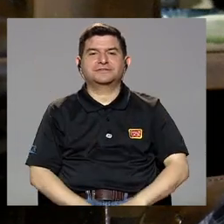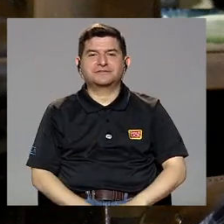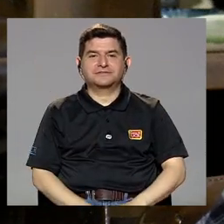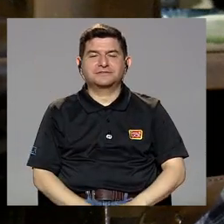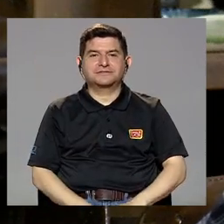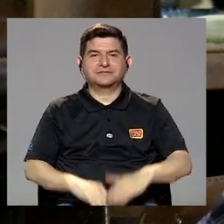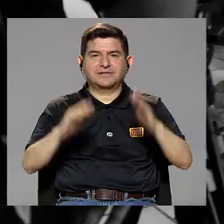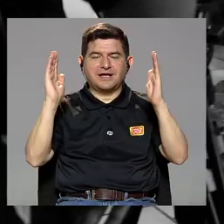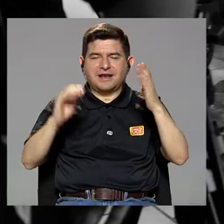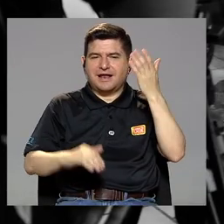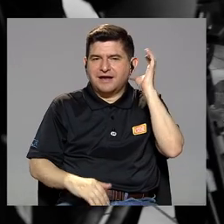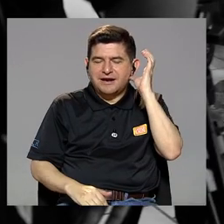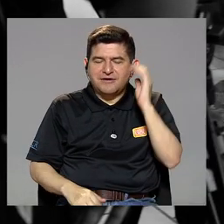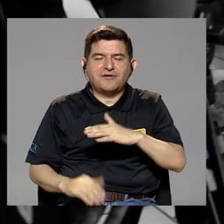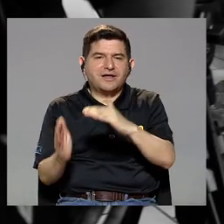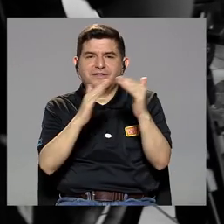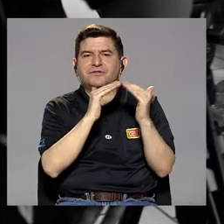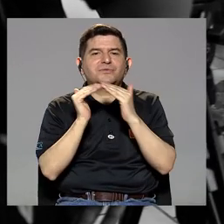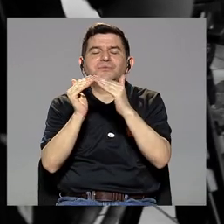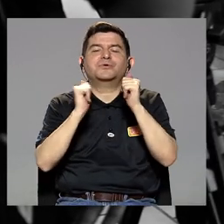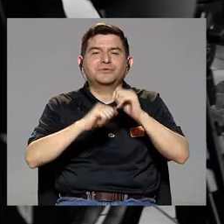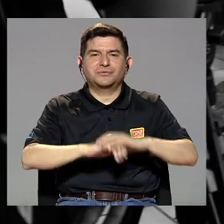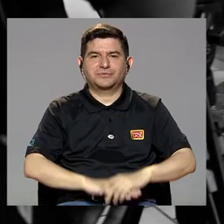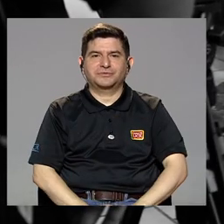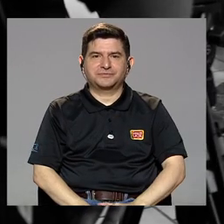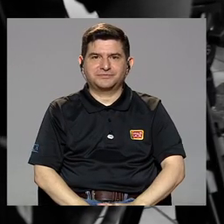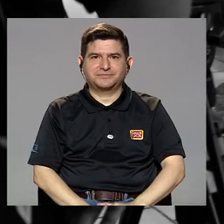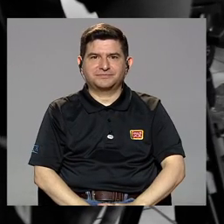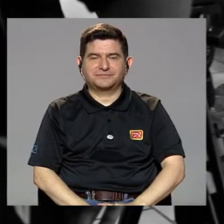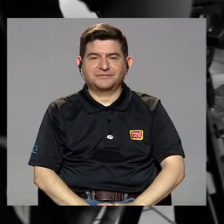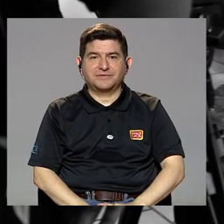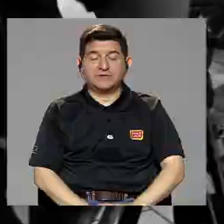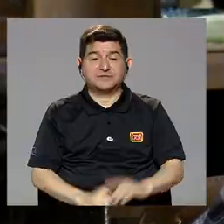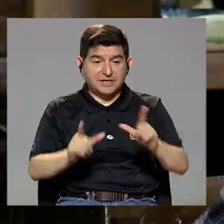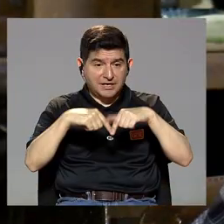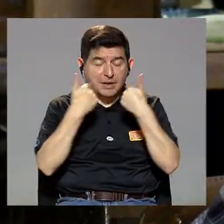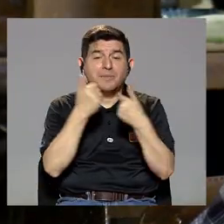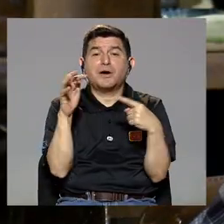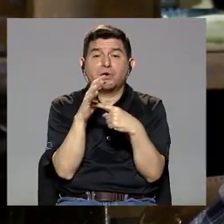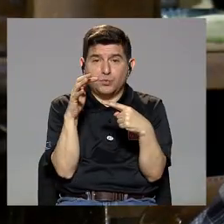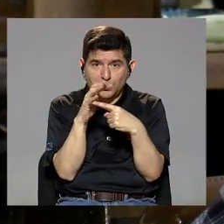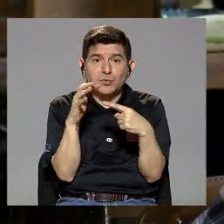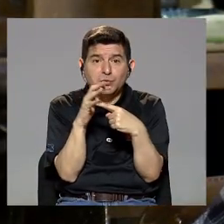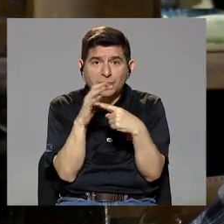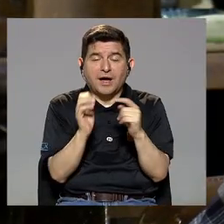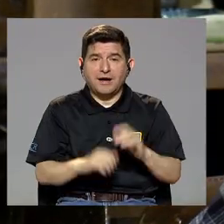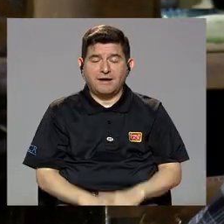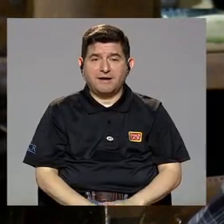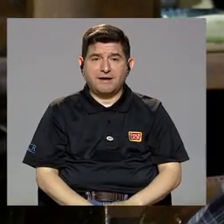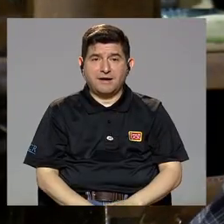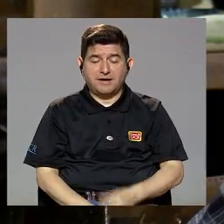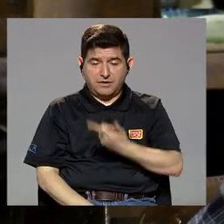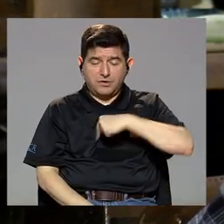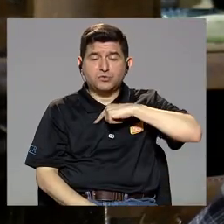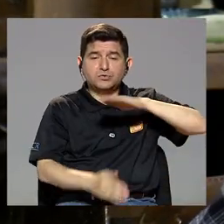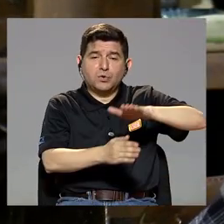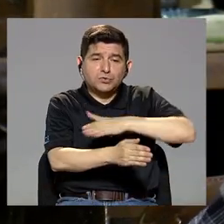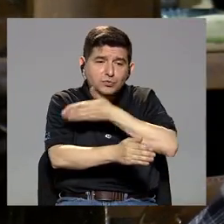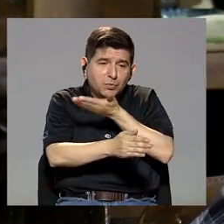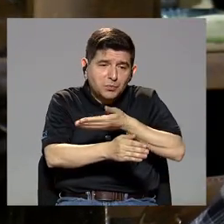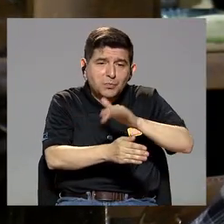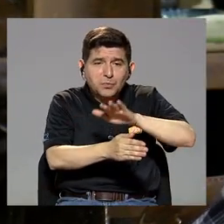gran emisora del pueblo entonces era para los sectores populares nosotros poníamos música